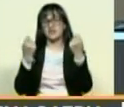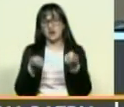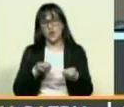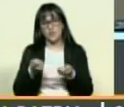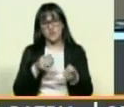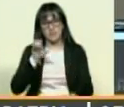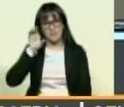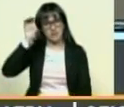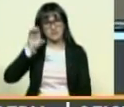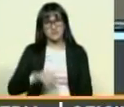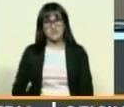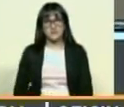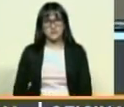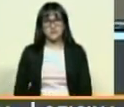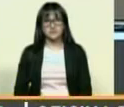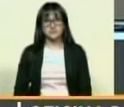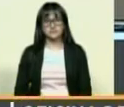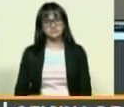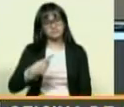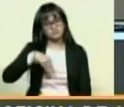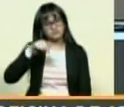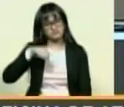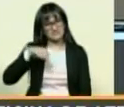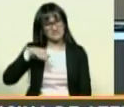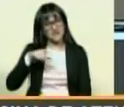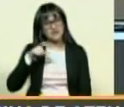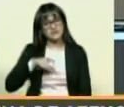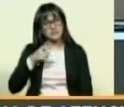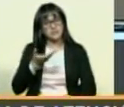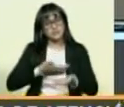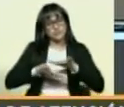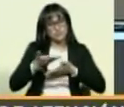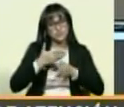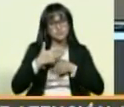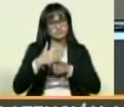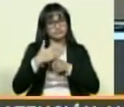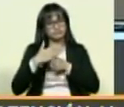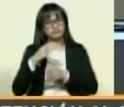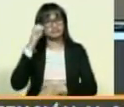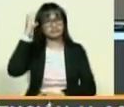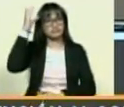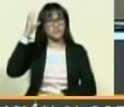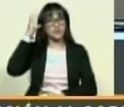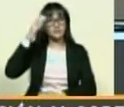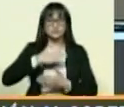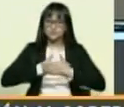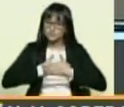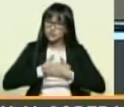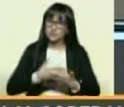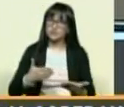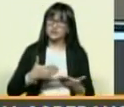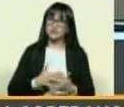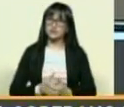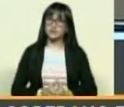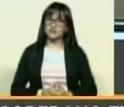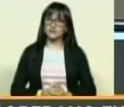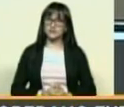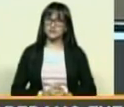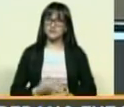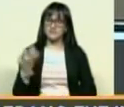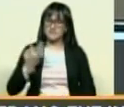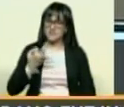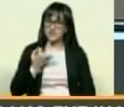Y mientras que nosotros necesitamos el espíritu de cooperación, de concertación, de solidaridad, de